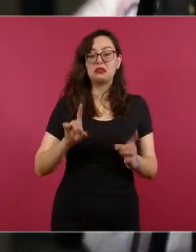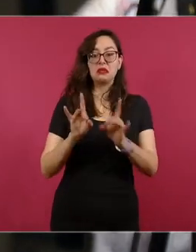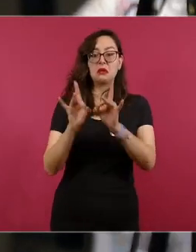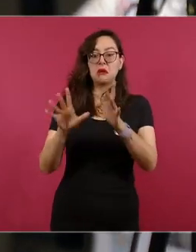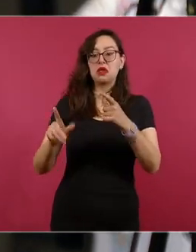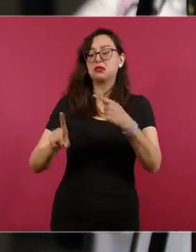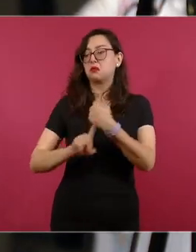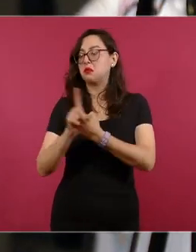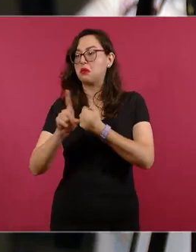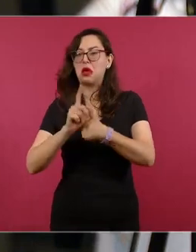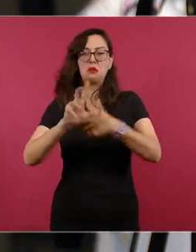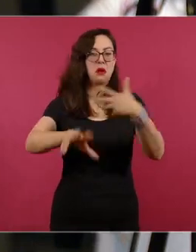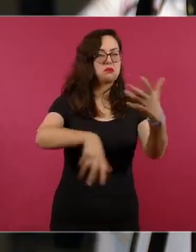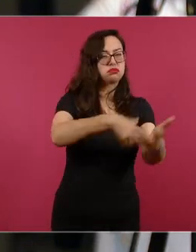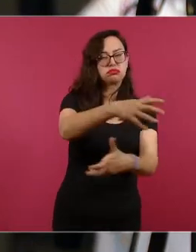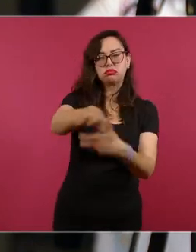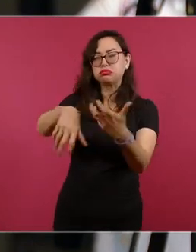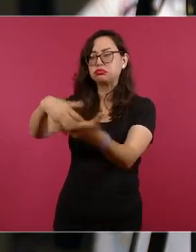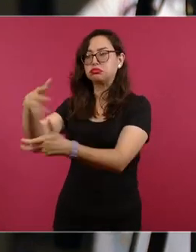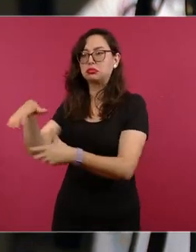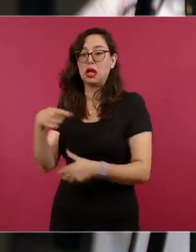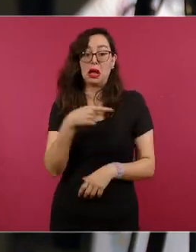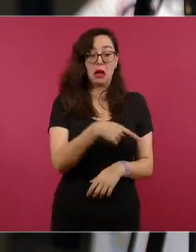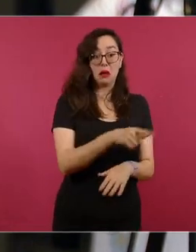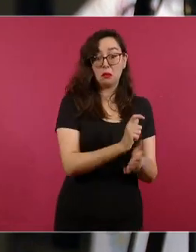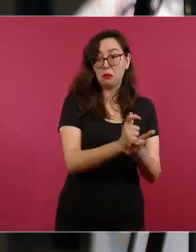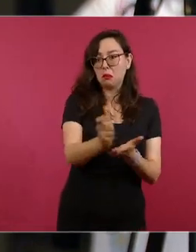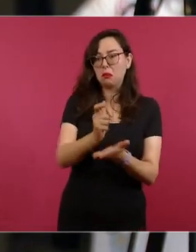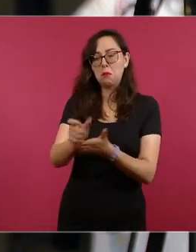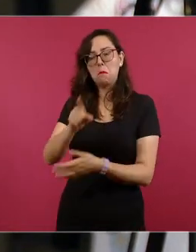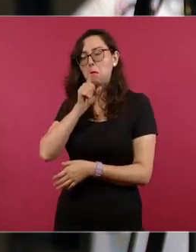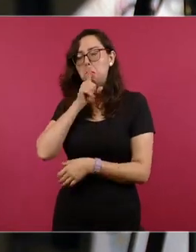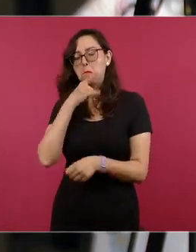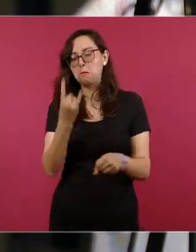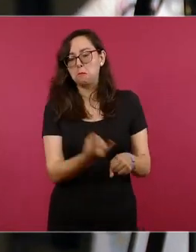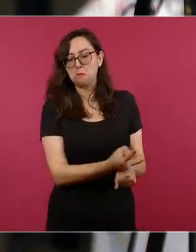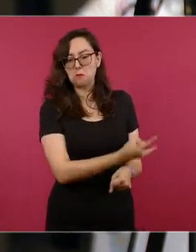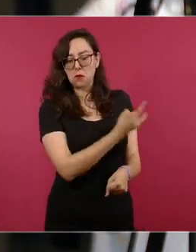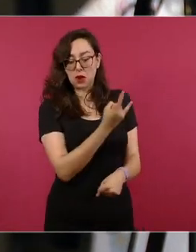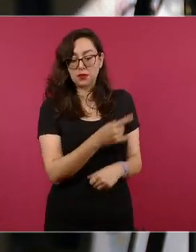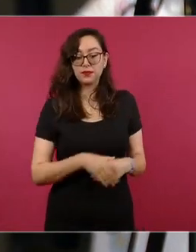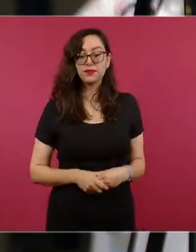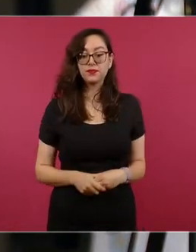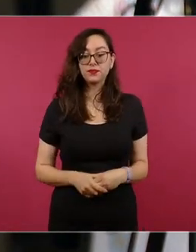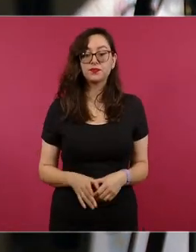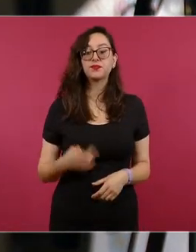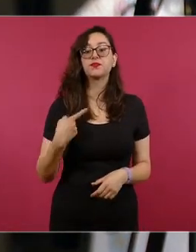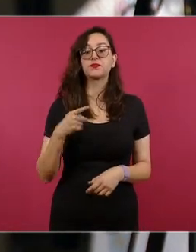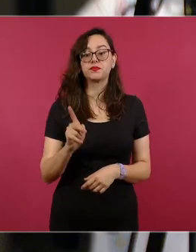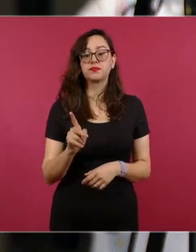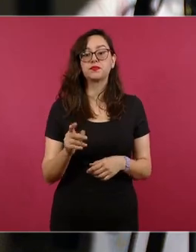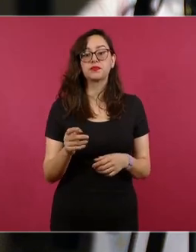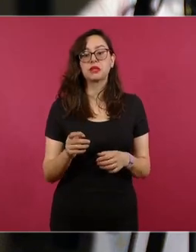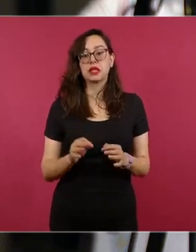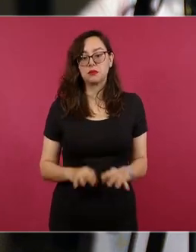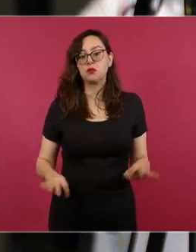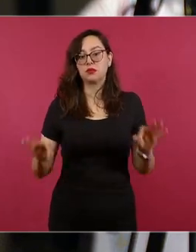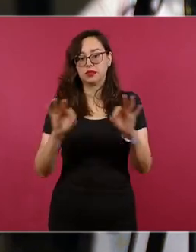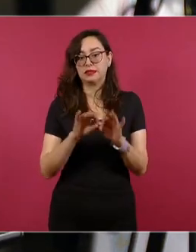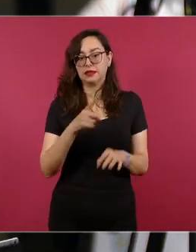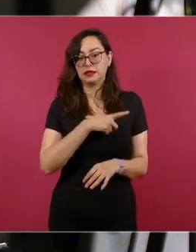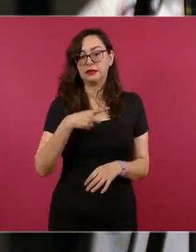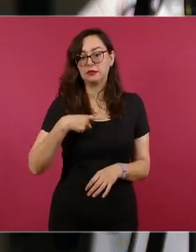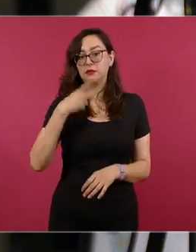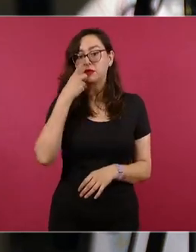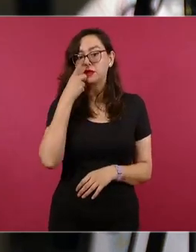caso tenemos ahorita, es muy importante mencionárselo, porque hay una persona que se llama José María Tapia, que él fue el